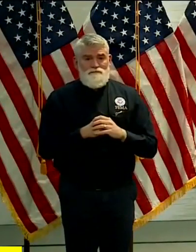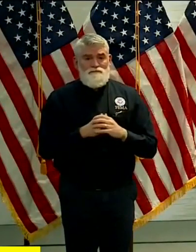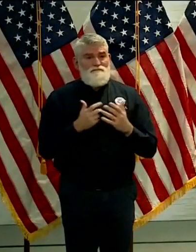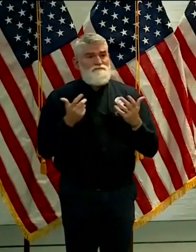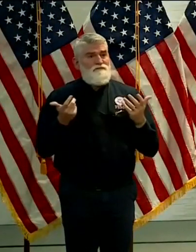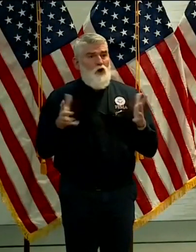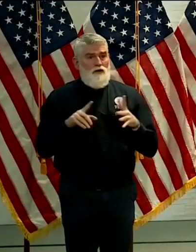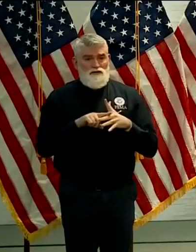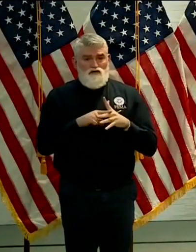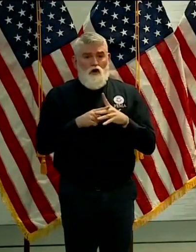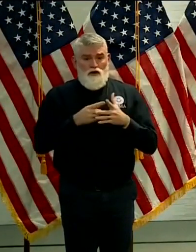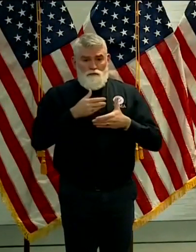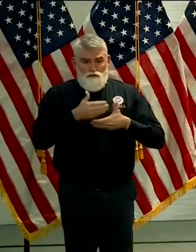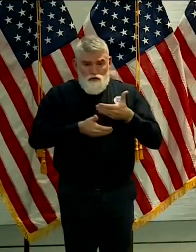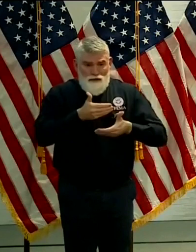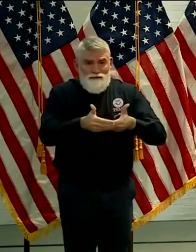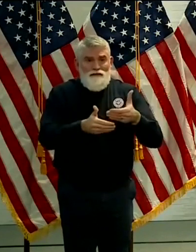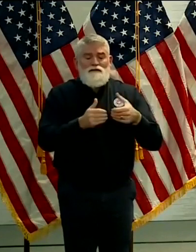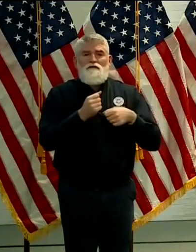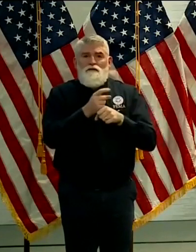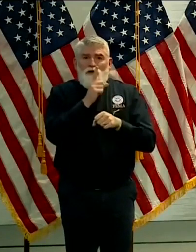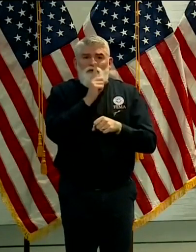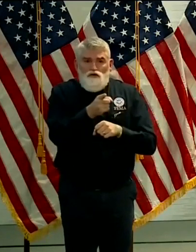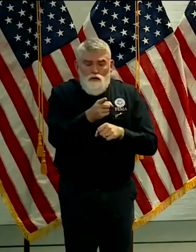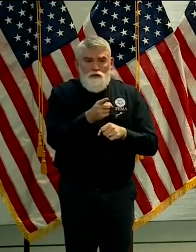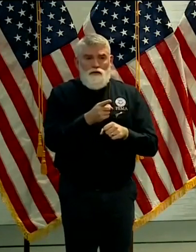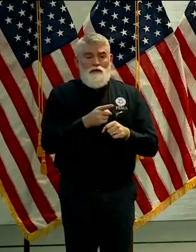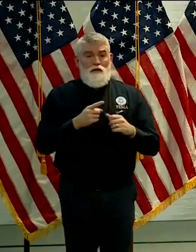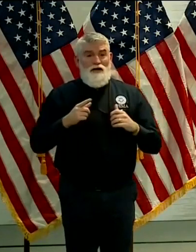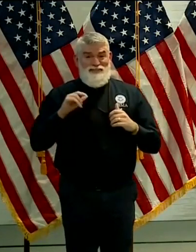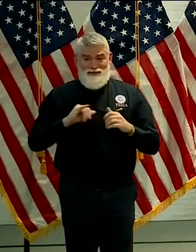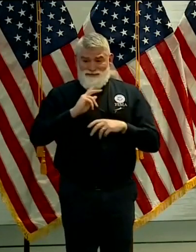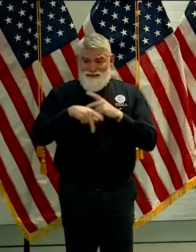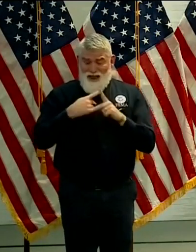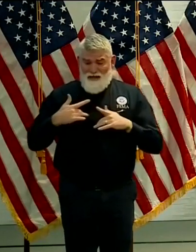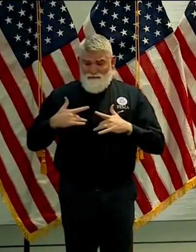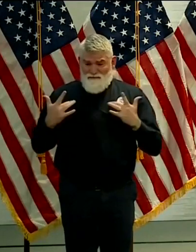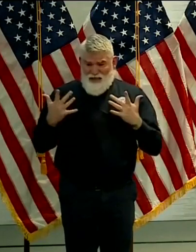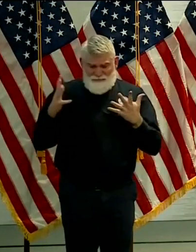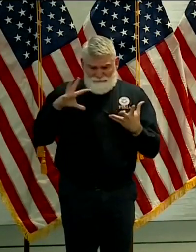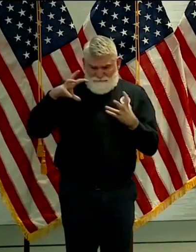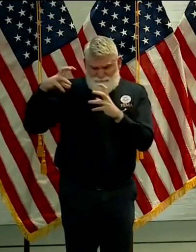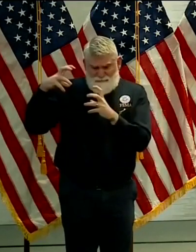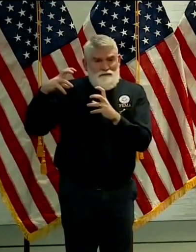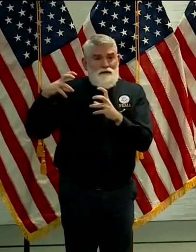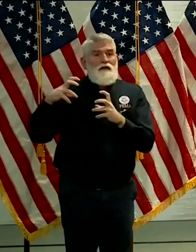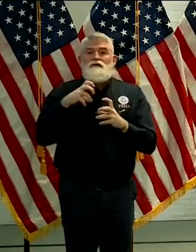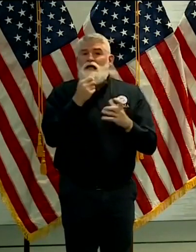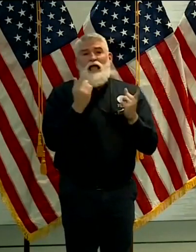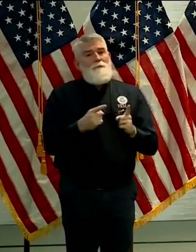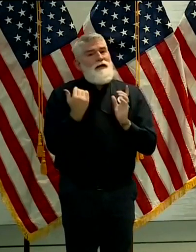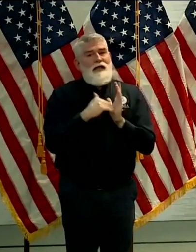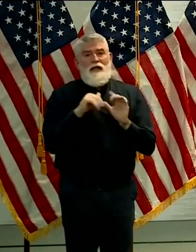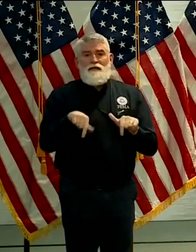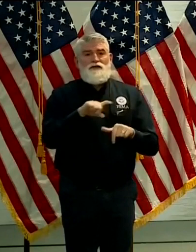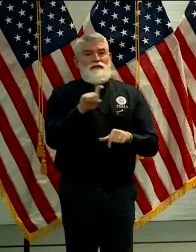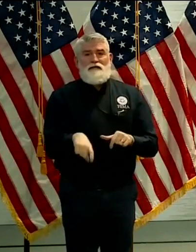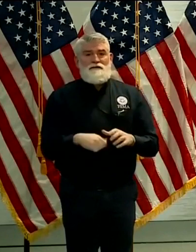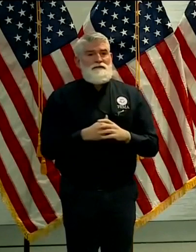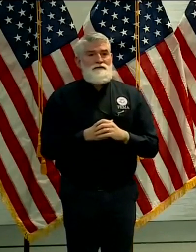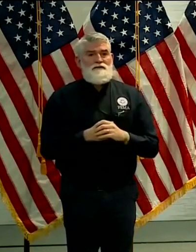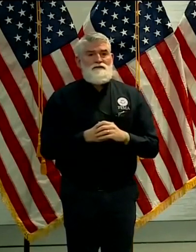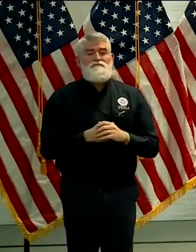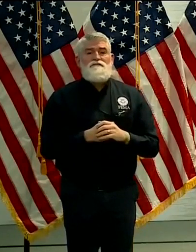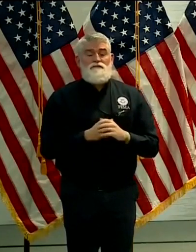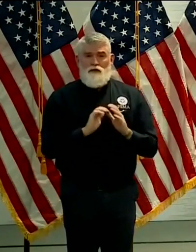ya comenzamos el proceso para asegurarnos de que eventos como este nunca más vuelvan a ocurrir en texas y eso comienza con la